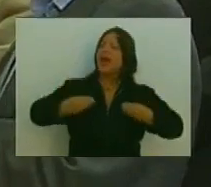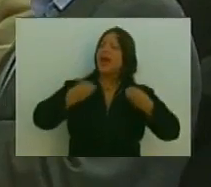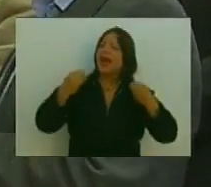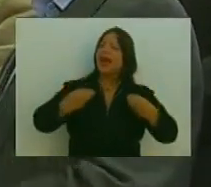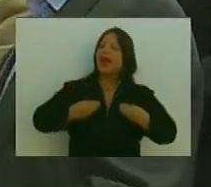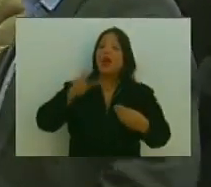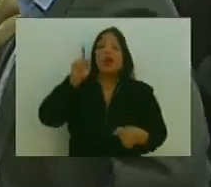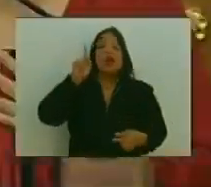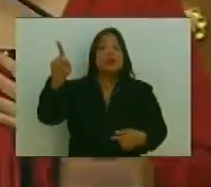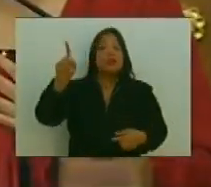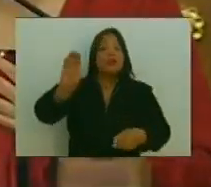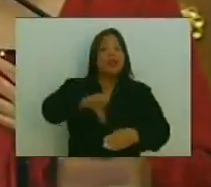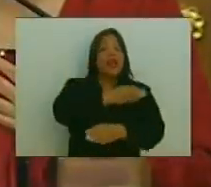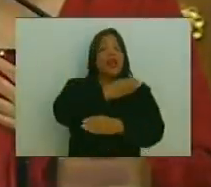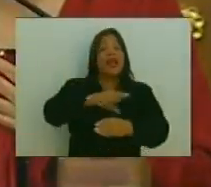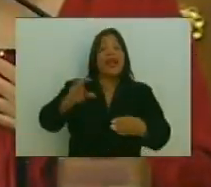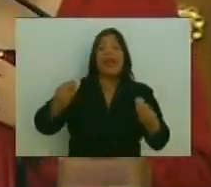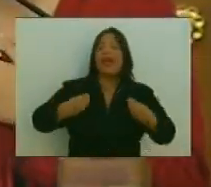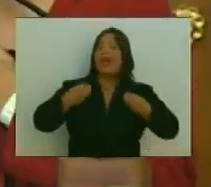vivirás,